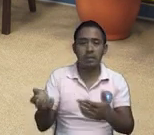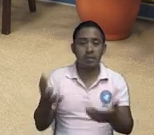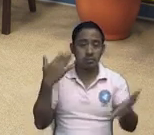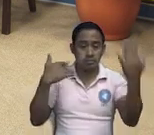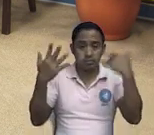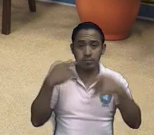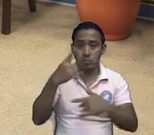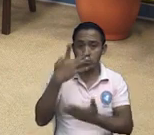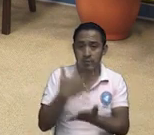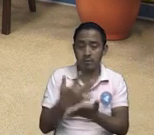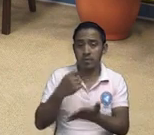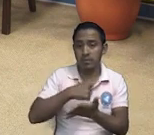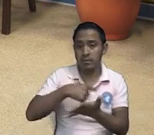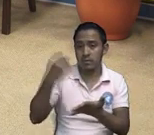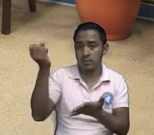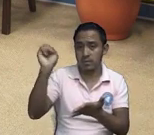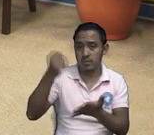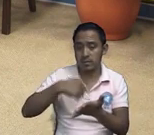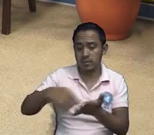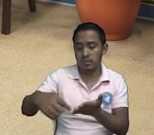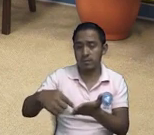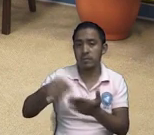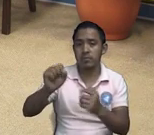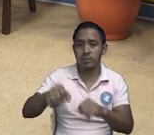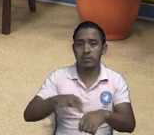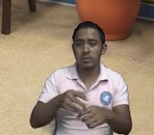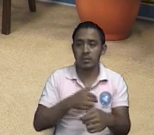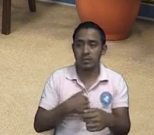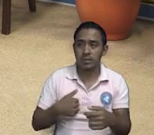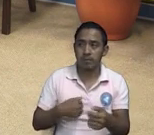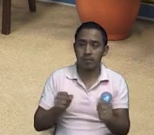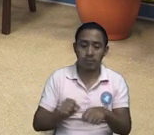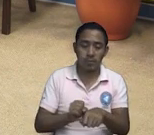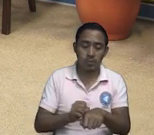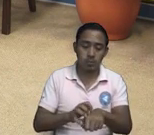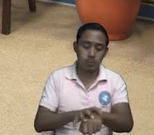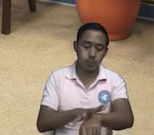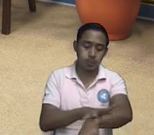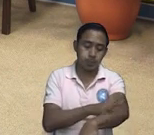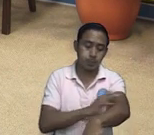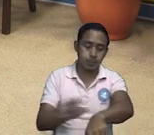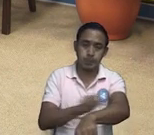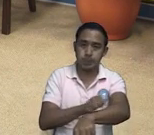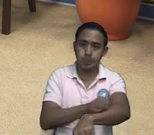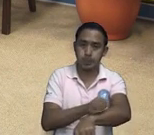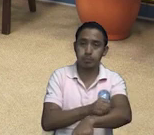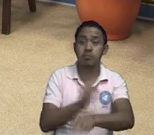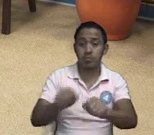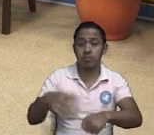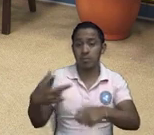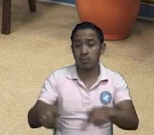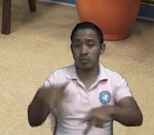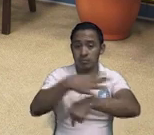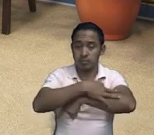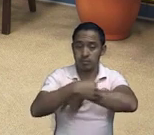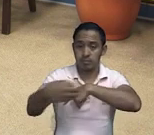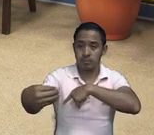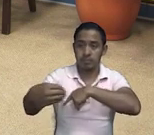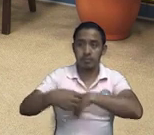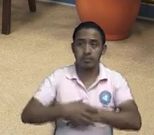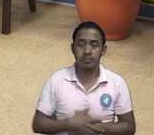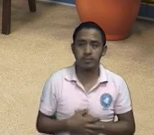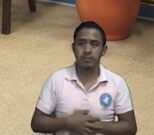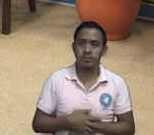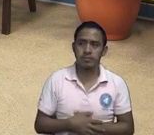menos una vez a la semana, el perro puede desarrollar, este parásito pues se puede desarrollar en él y puede transmitir sobre la persona. Ya, y es